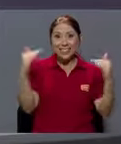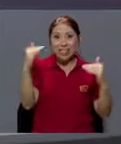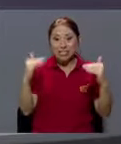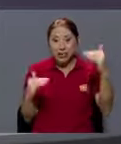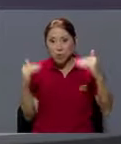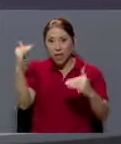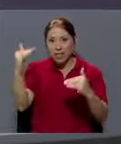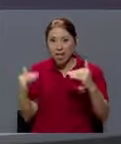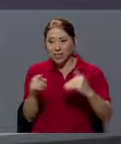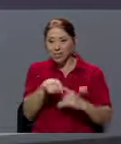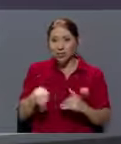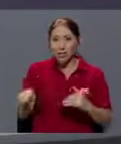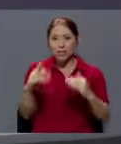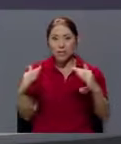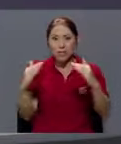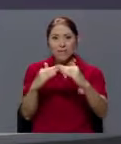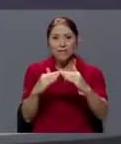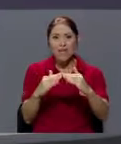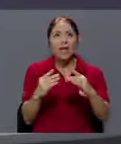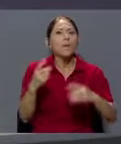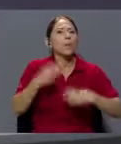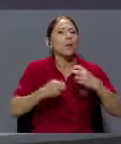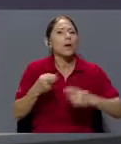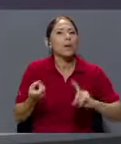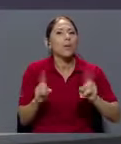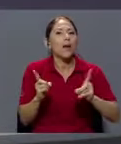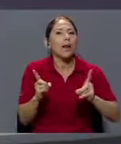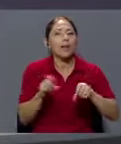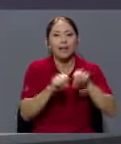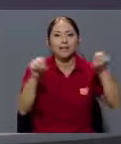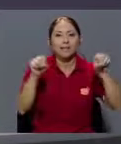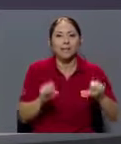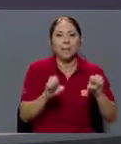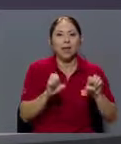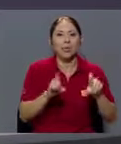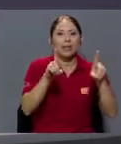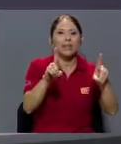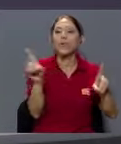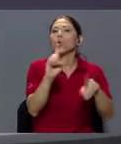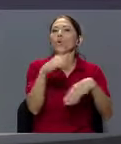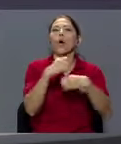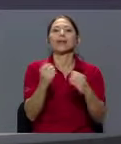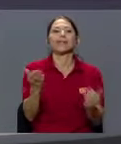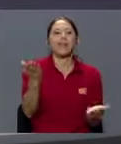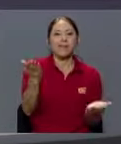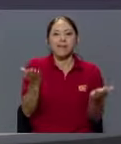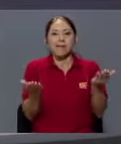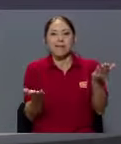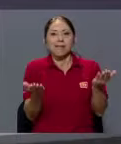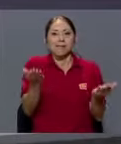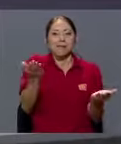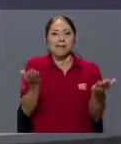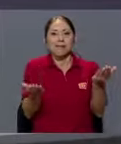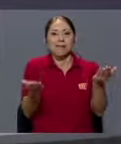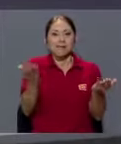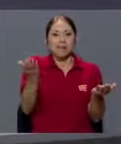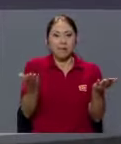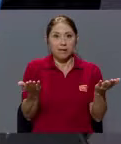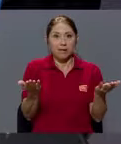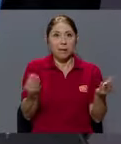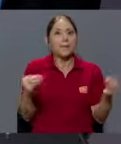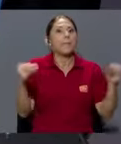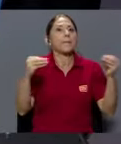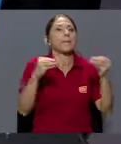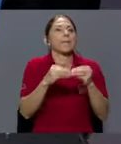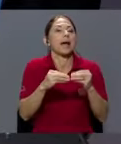es que el sistema educativo no está compensando esas desigualdades, ¿verdad? Y se profundizan cuando